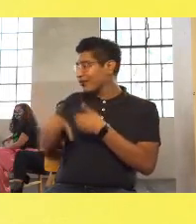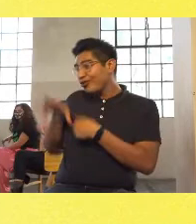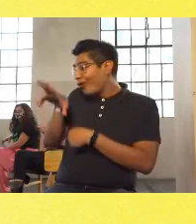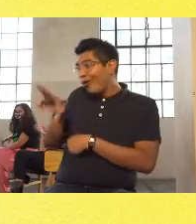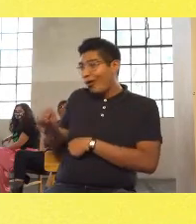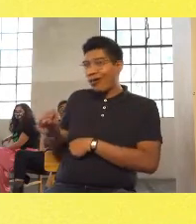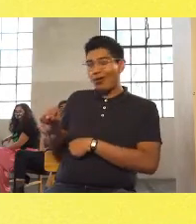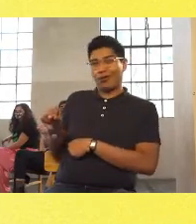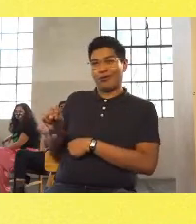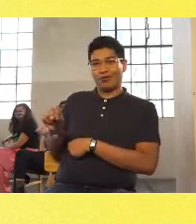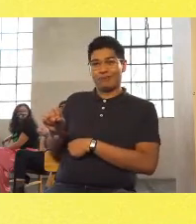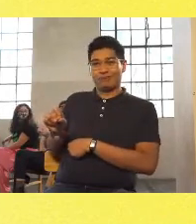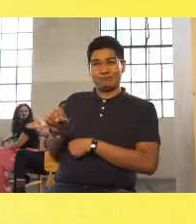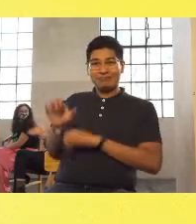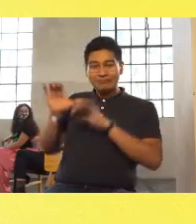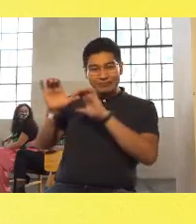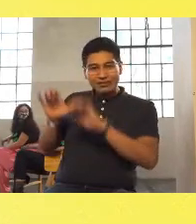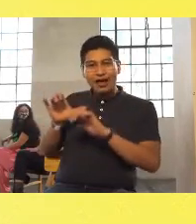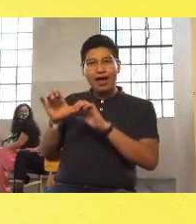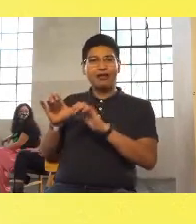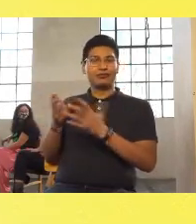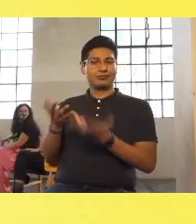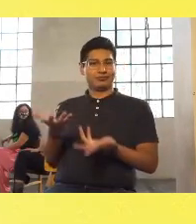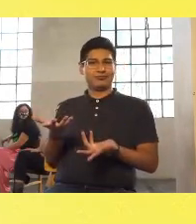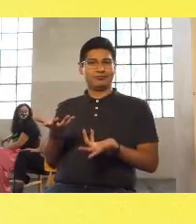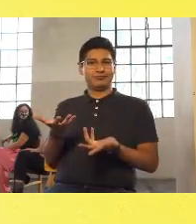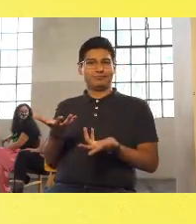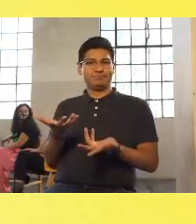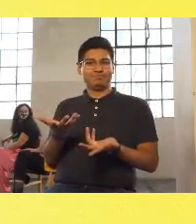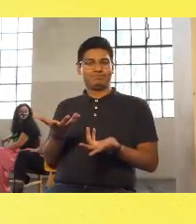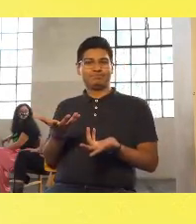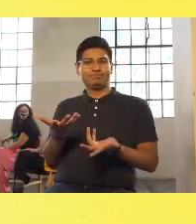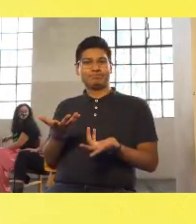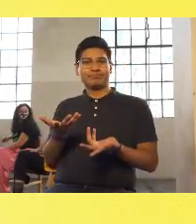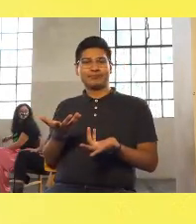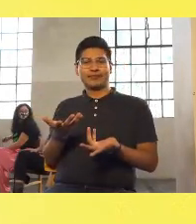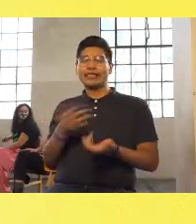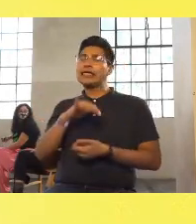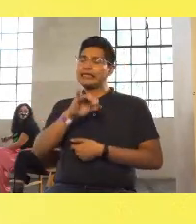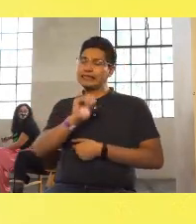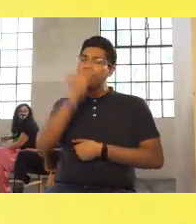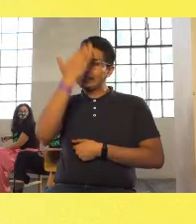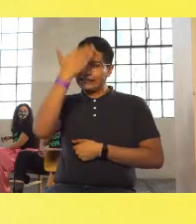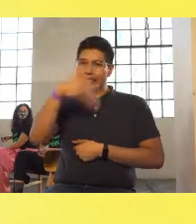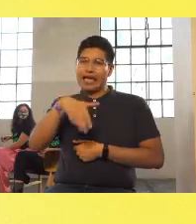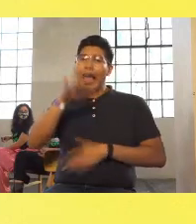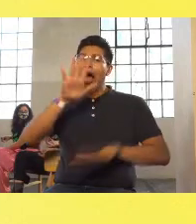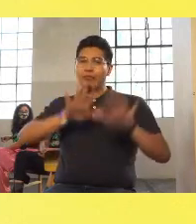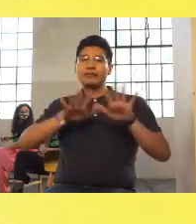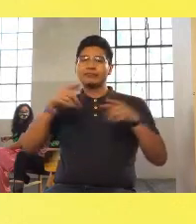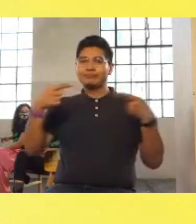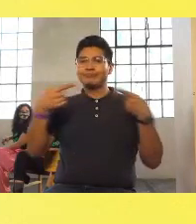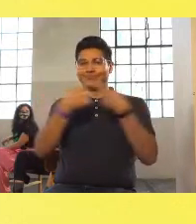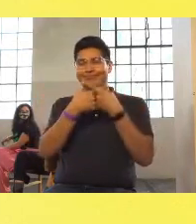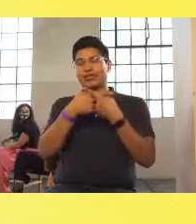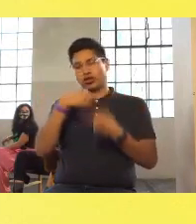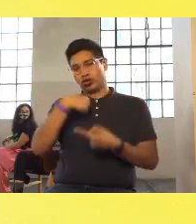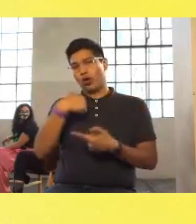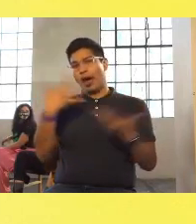o sea, tu vida vale más que la tela, ¿no? Entonces yo creo que, sé que es un poco contradictorio porque creé una bandera